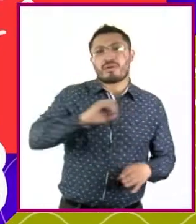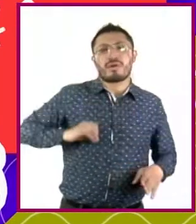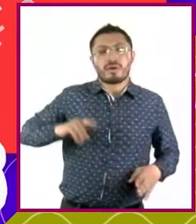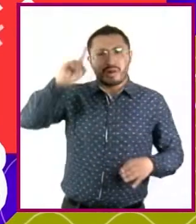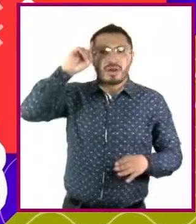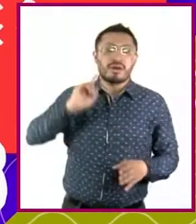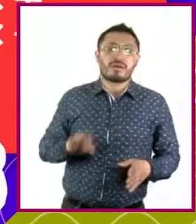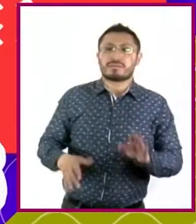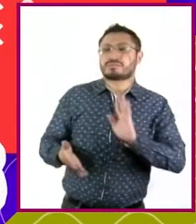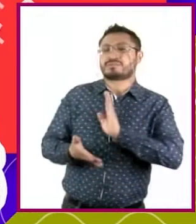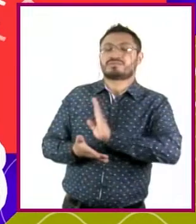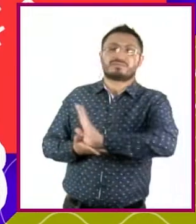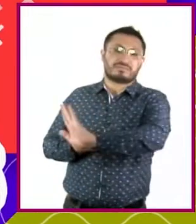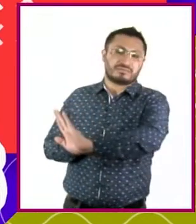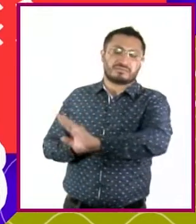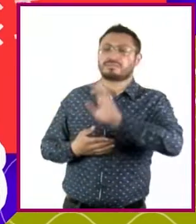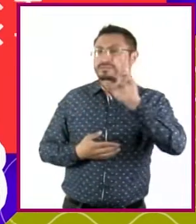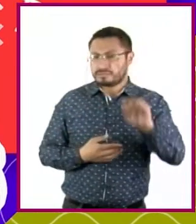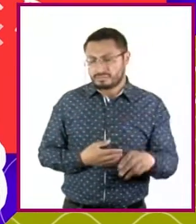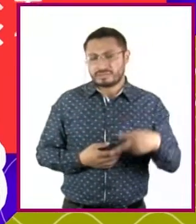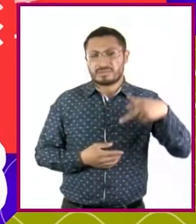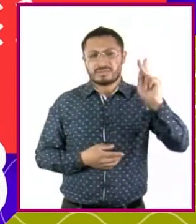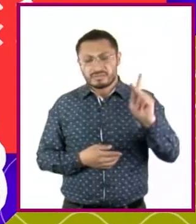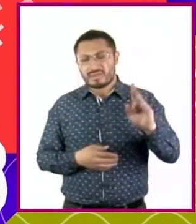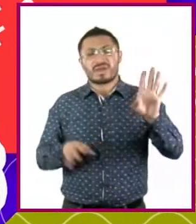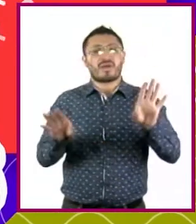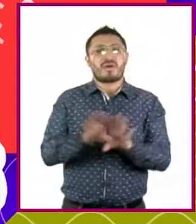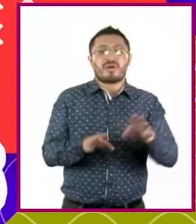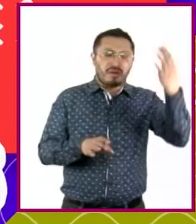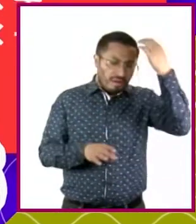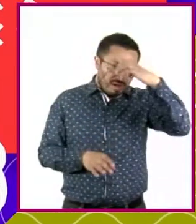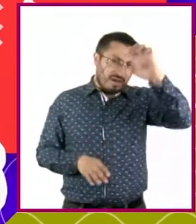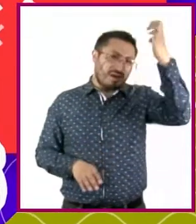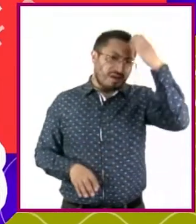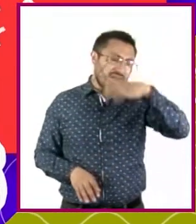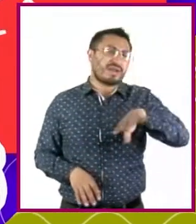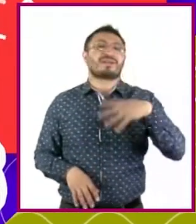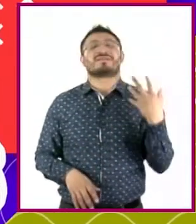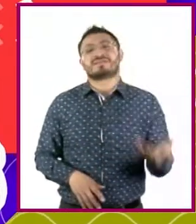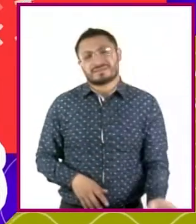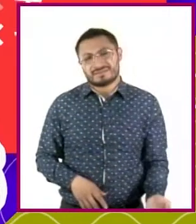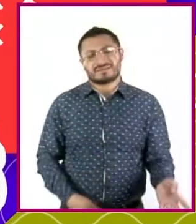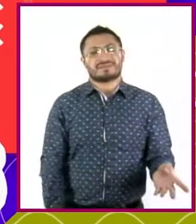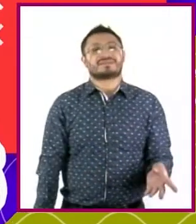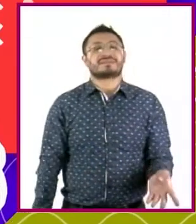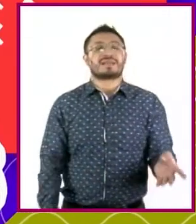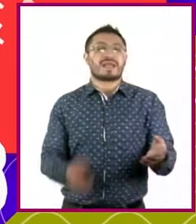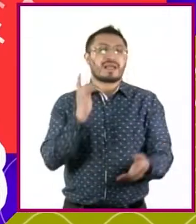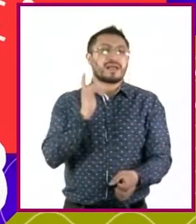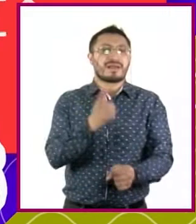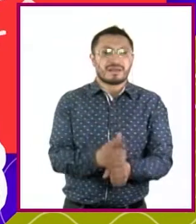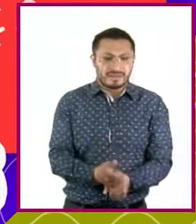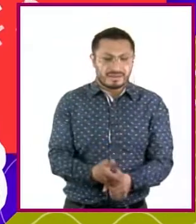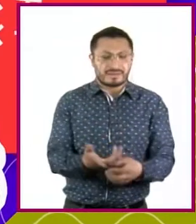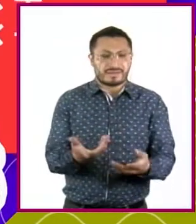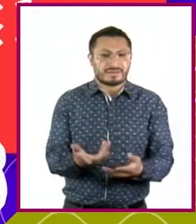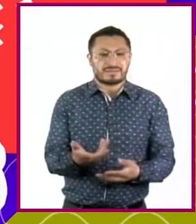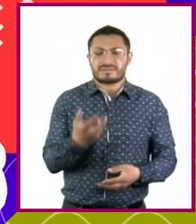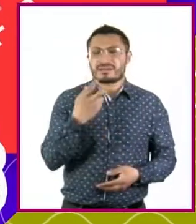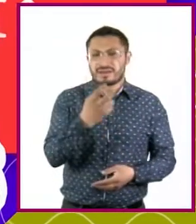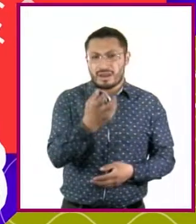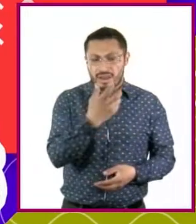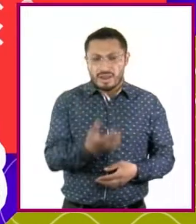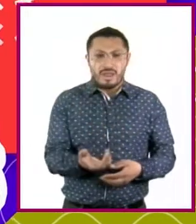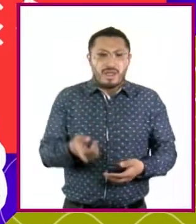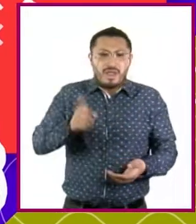excluirlas del gobierno. Pero si consultamos con la experiencia misma, habremos de encontrar que el origen de esto